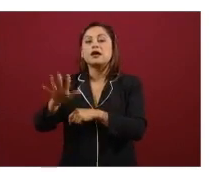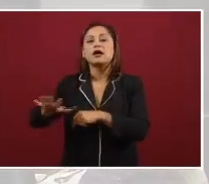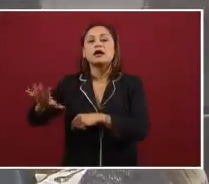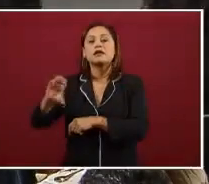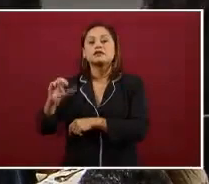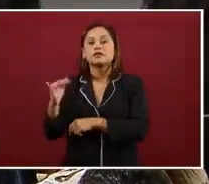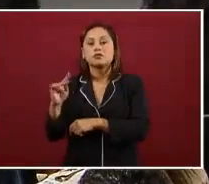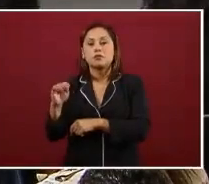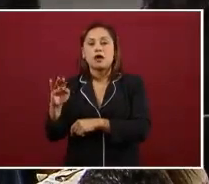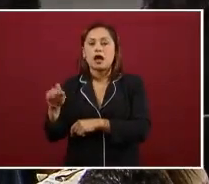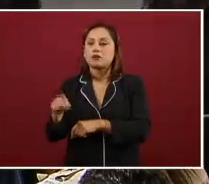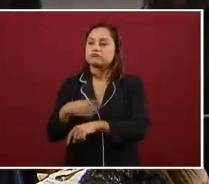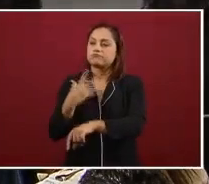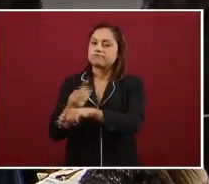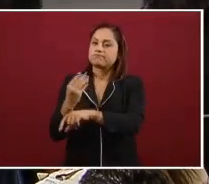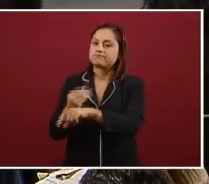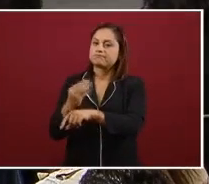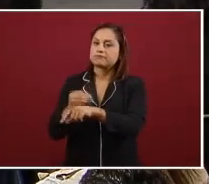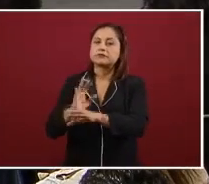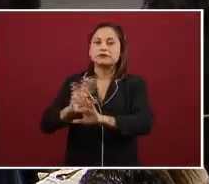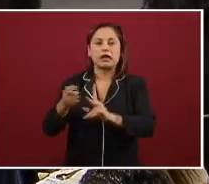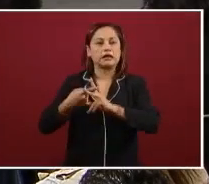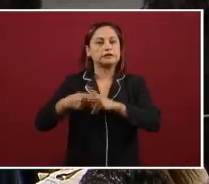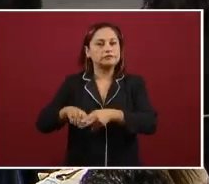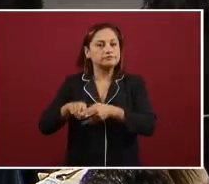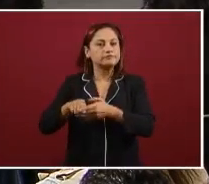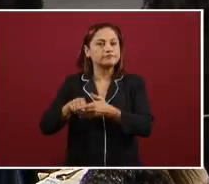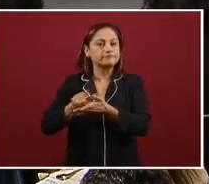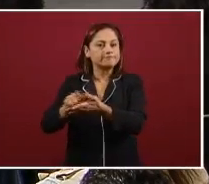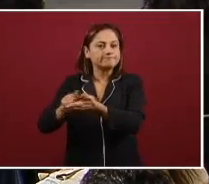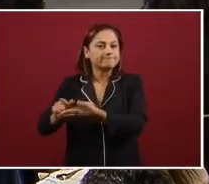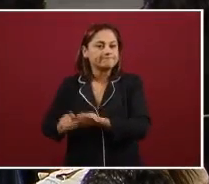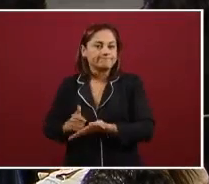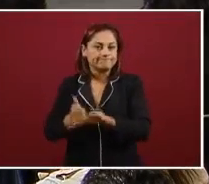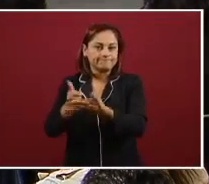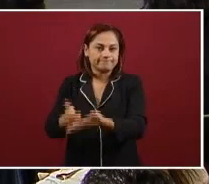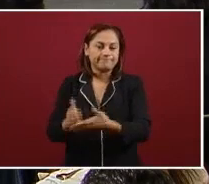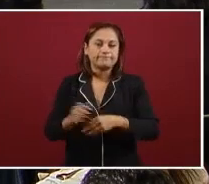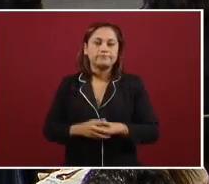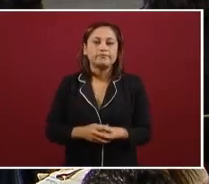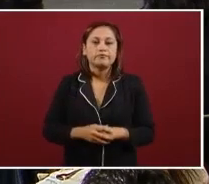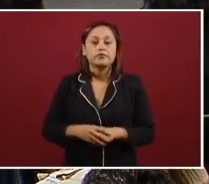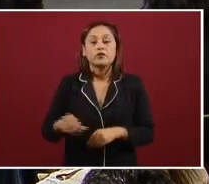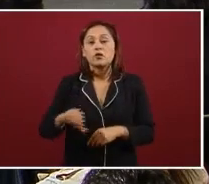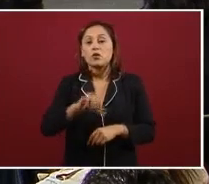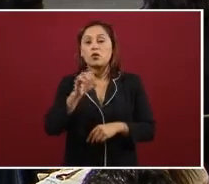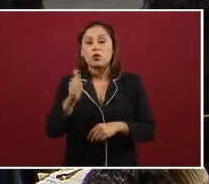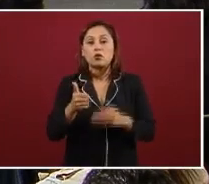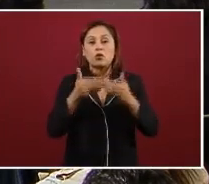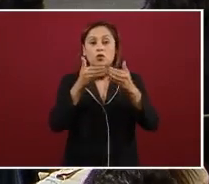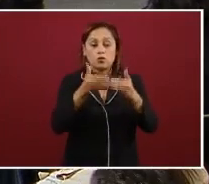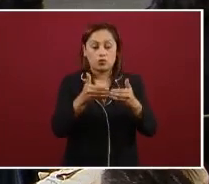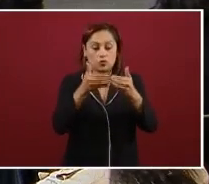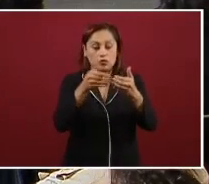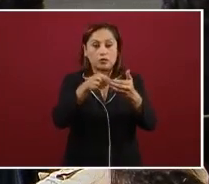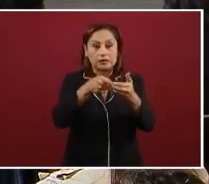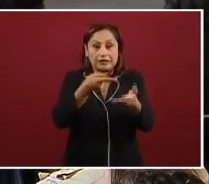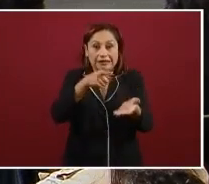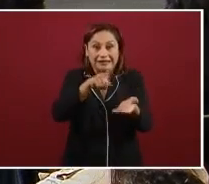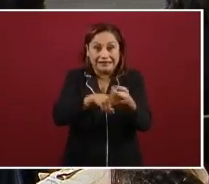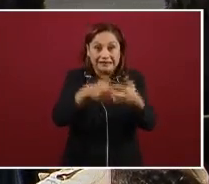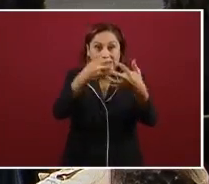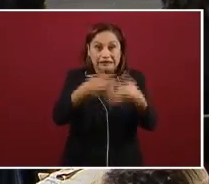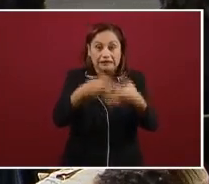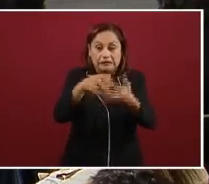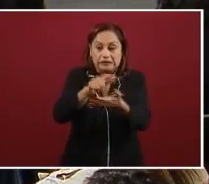y tenerla ya lista para operar. La que sigue. Igualmente tenemos otra embarcación sargacera con un problema